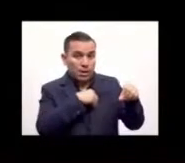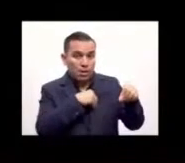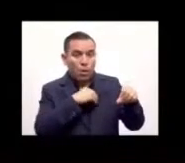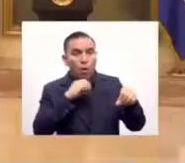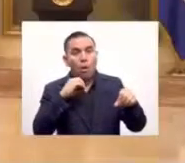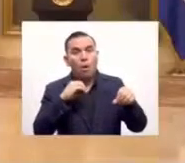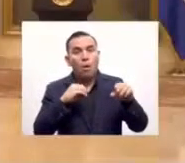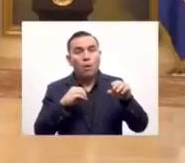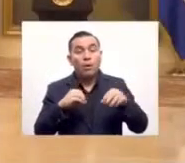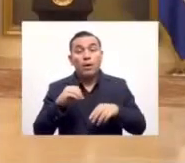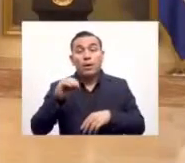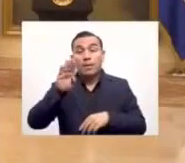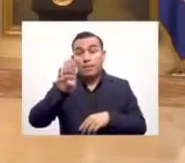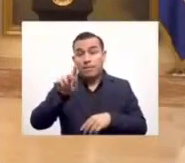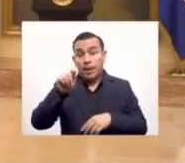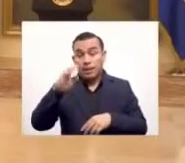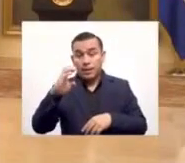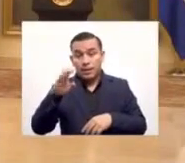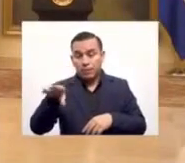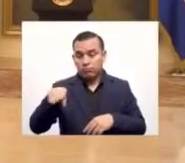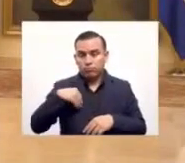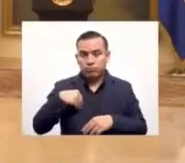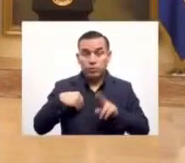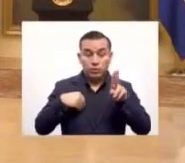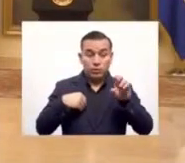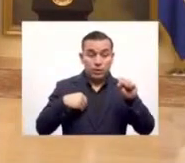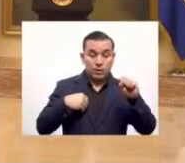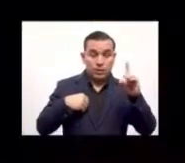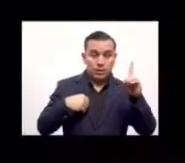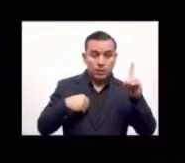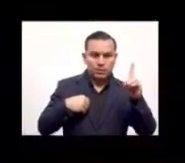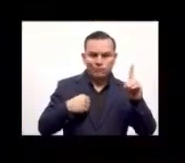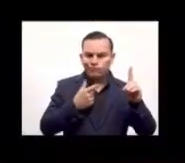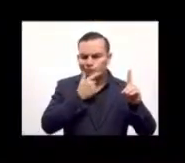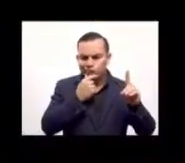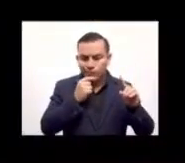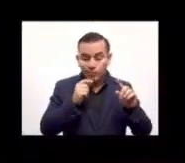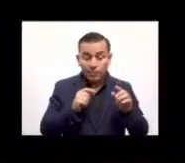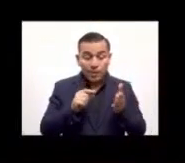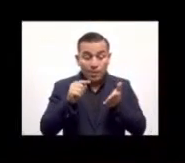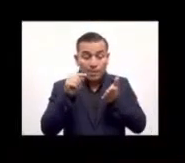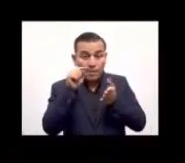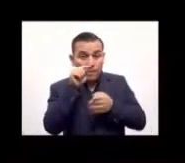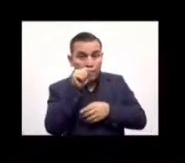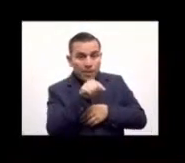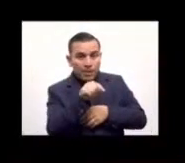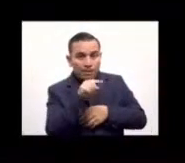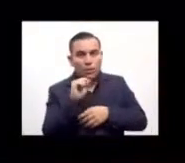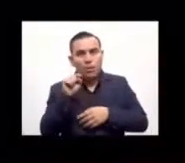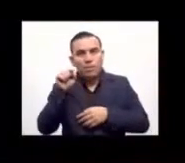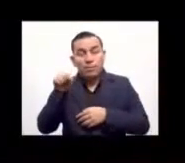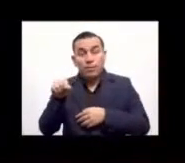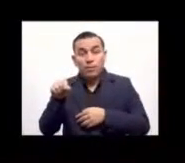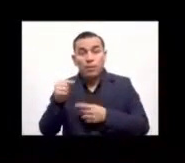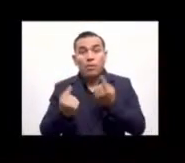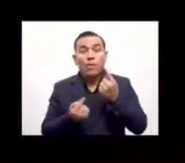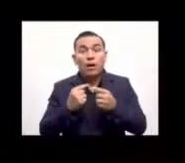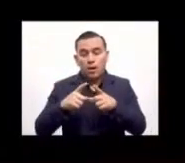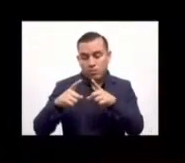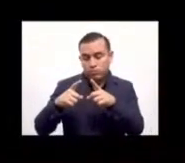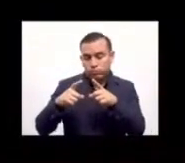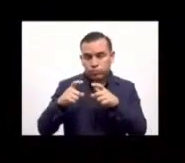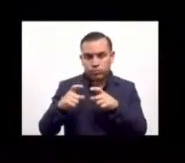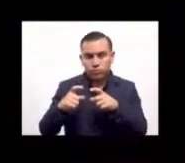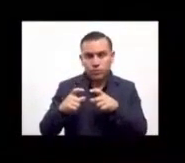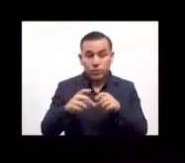de personas, bueno, había 20 y tantas mil personas conectadas, hablándoles. En un Spaces, En un Twitter Spaces, donde alguien le pregunta y